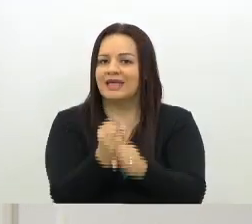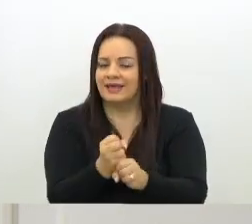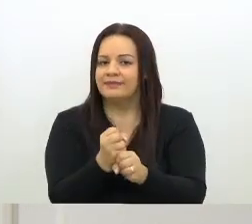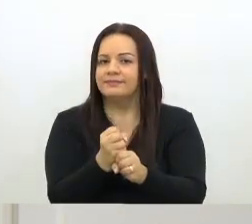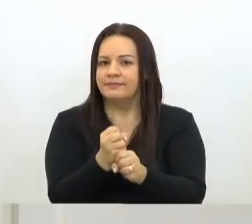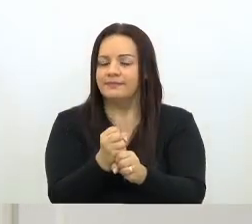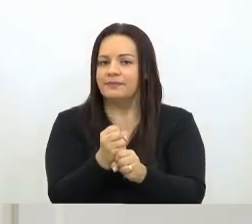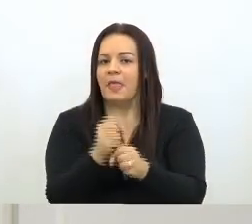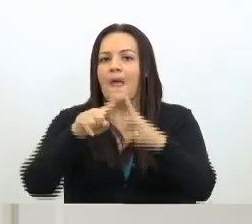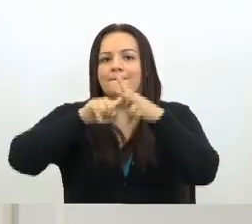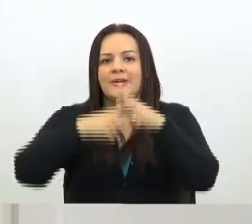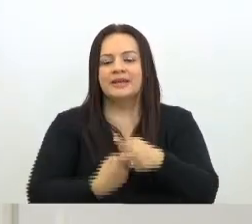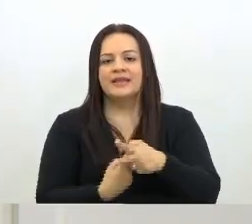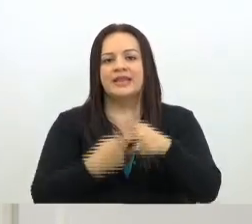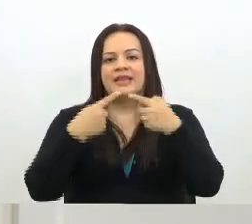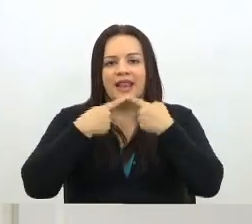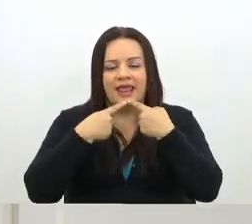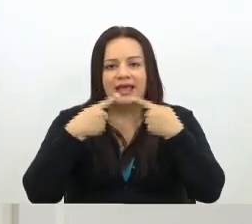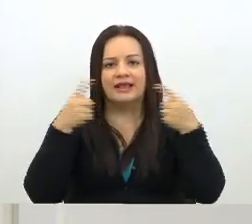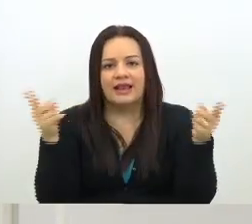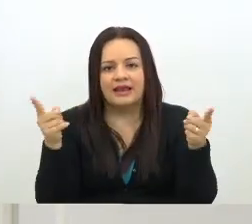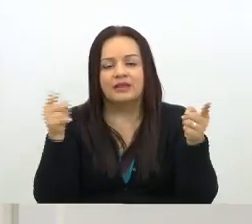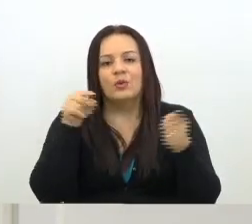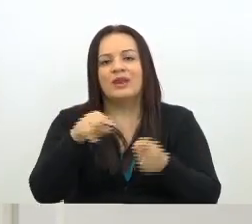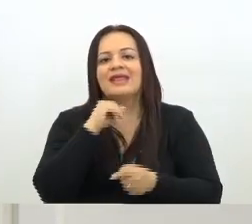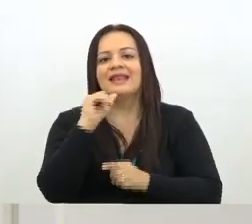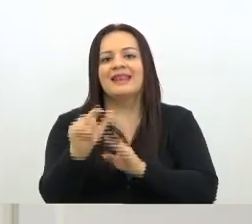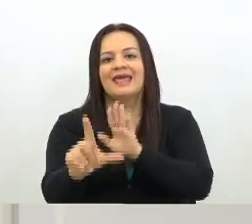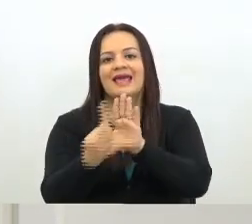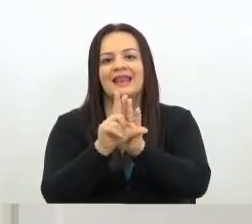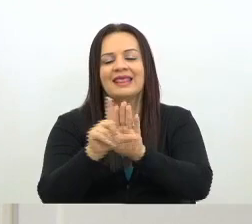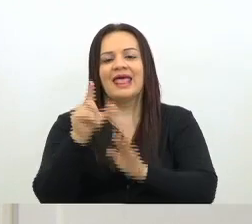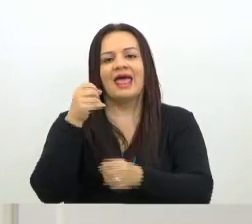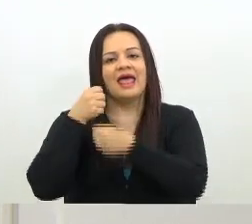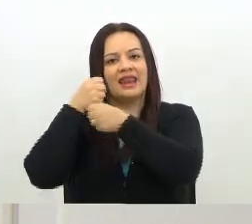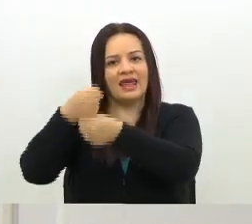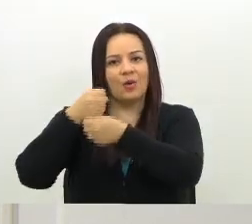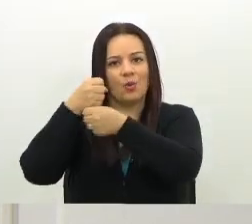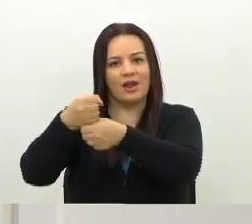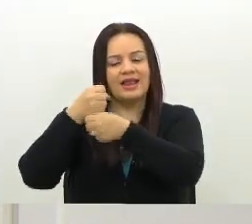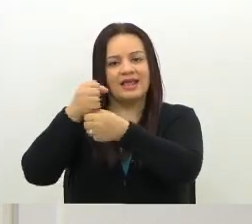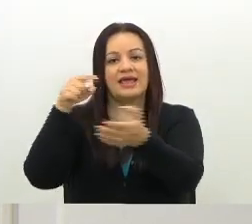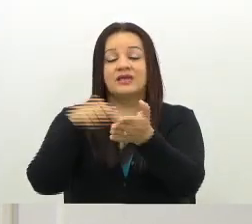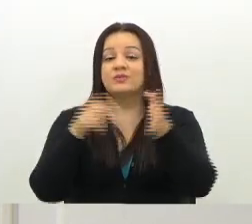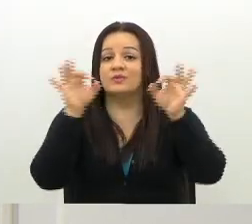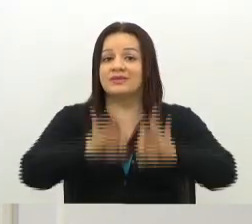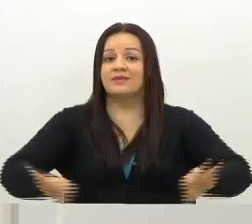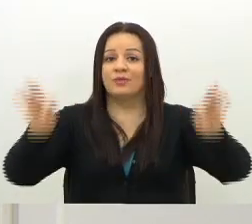será procedente a partir de la declaratoria de la ilegalidad de la huelga. Es importante